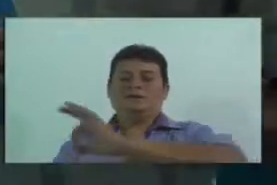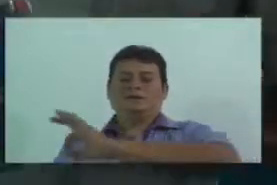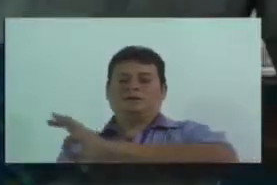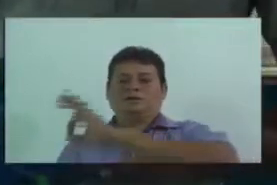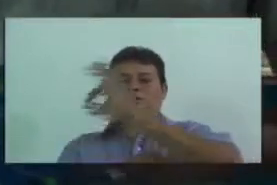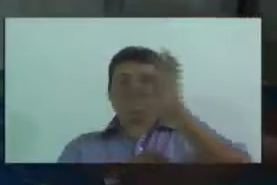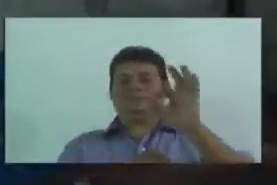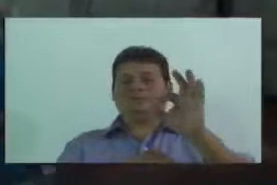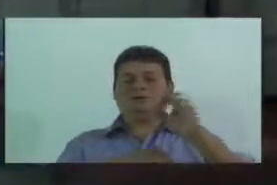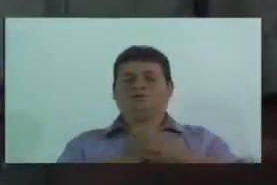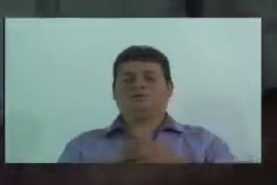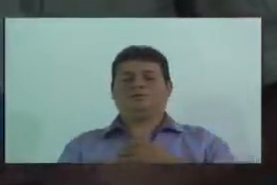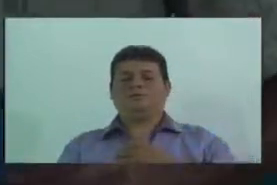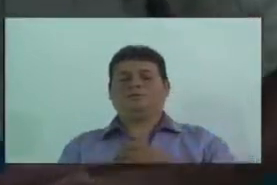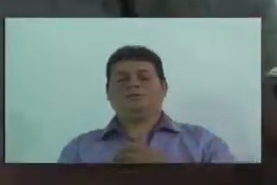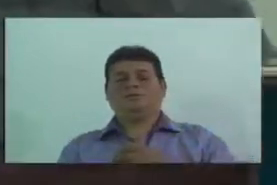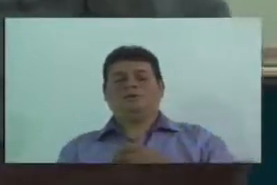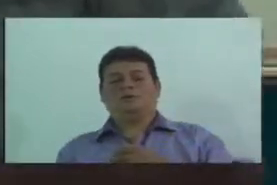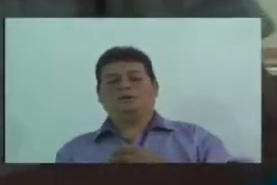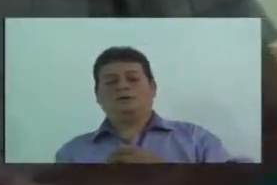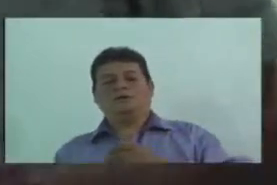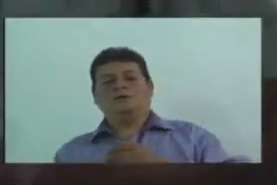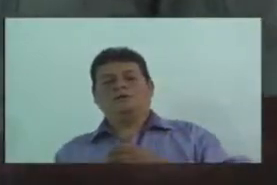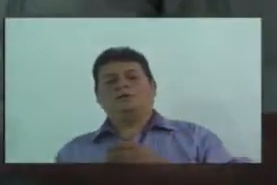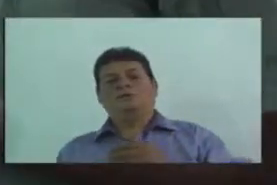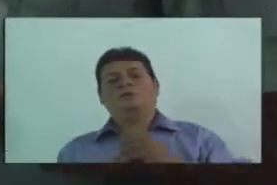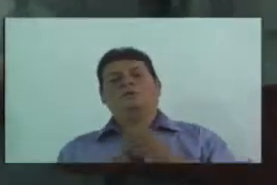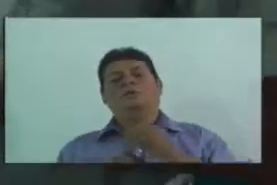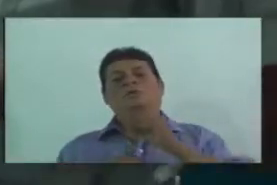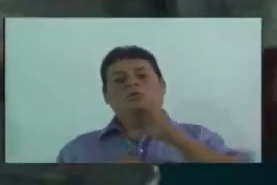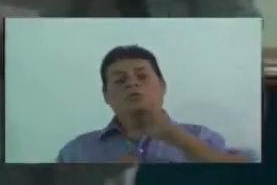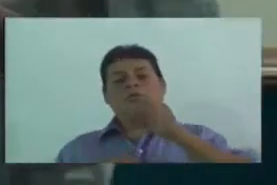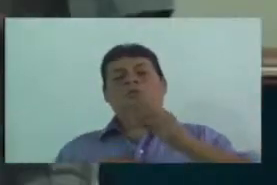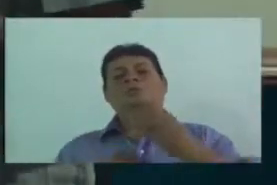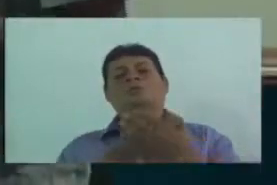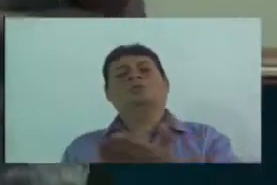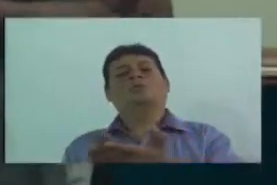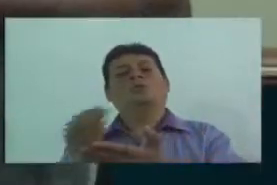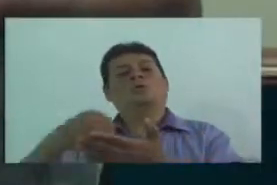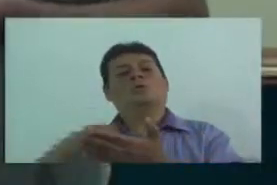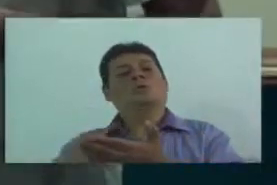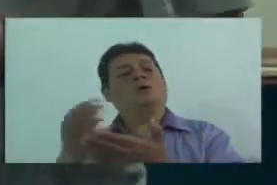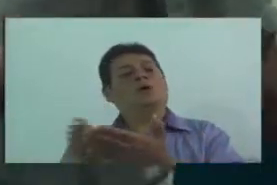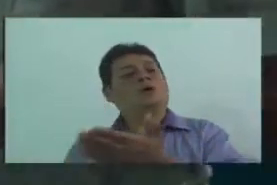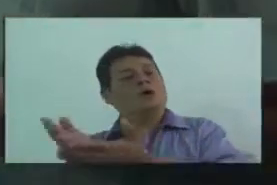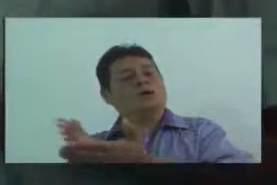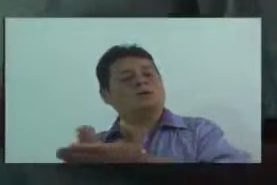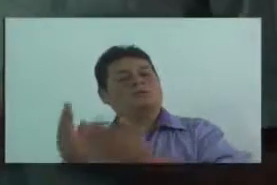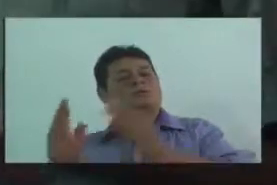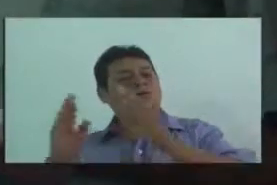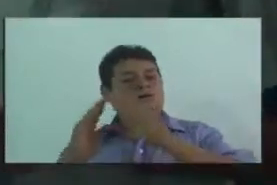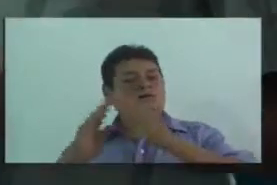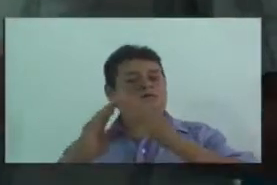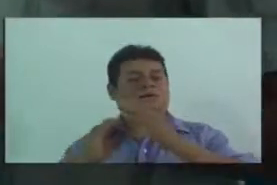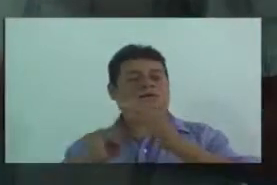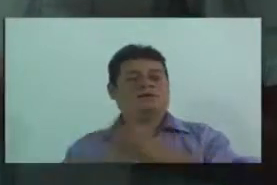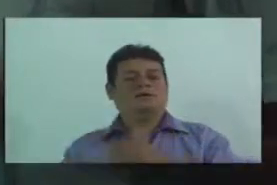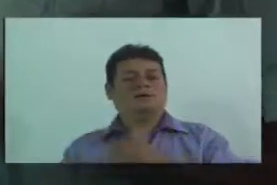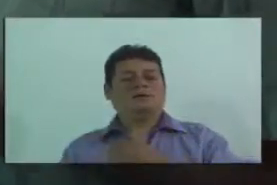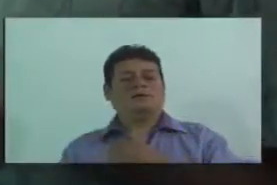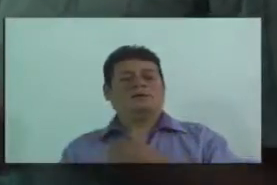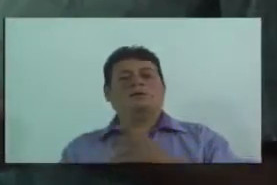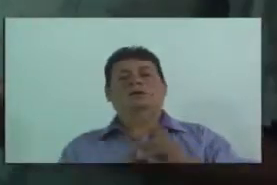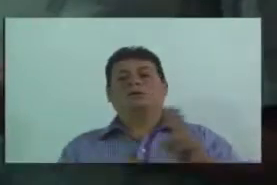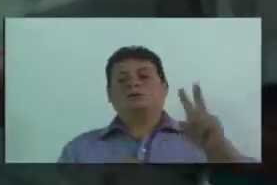haisu ojo allá ojepume ejina umi ñemitingue Hey, Lolita oputa jogape